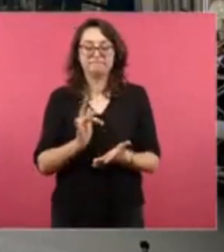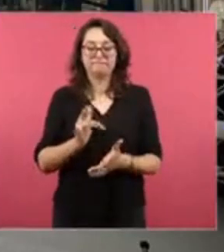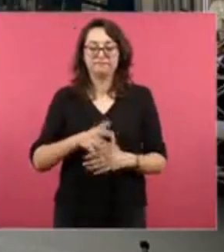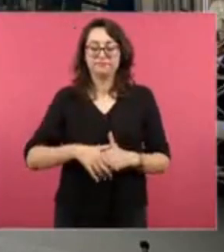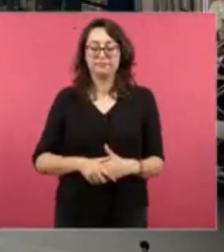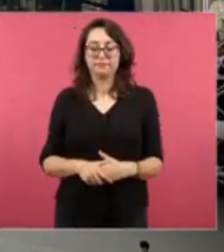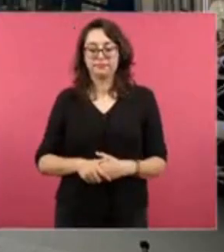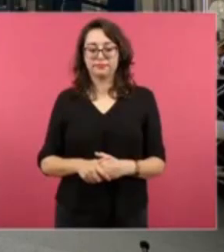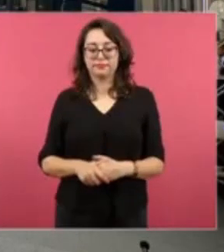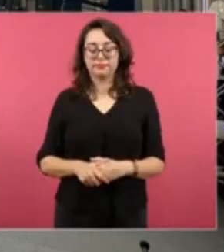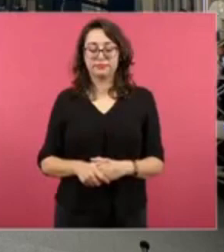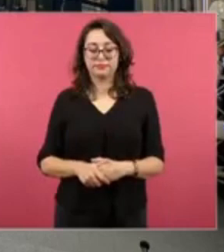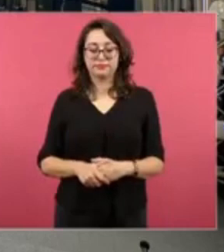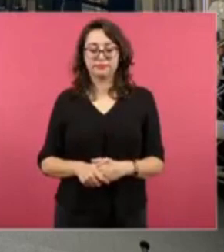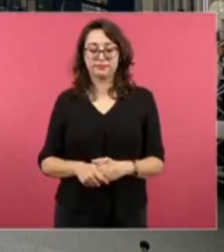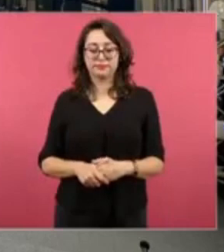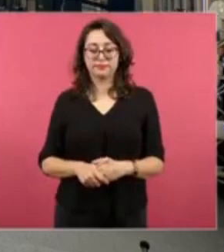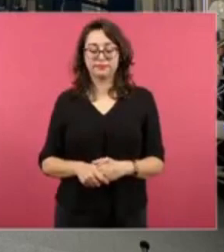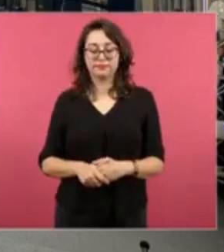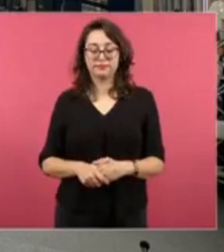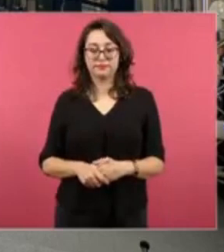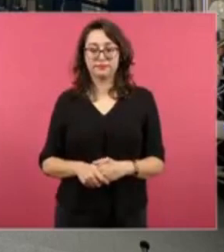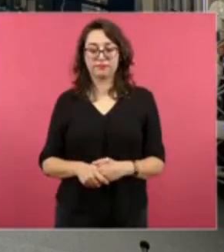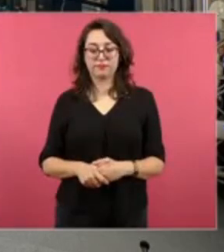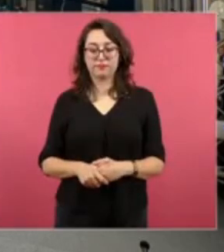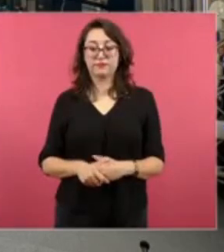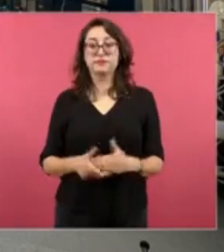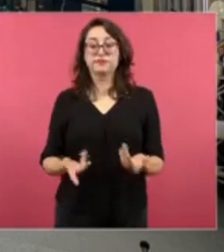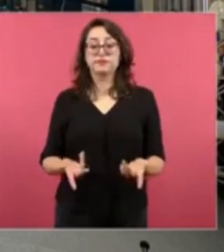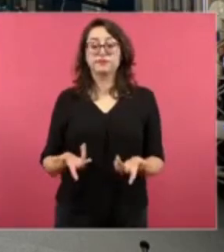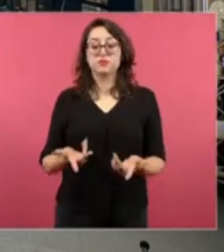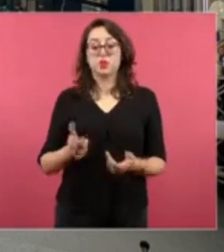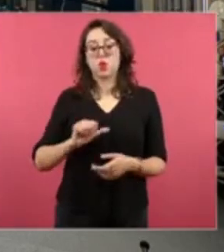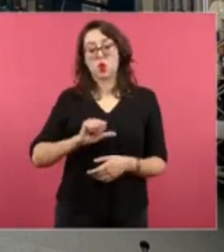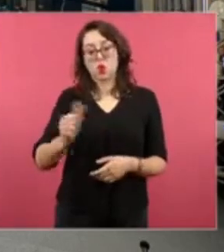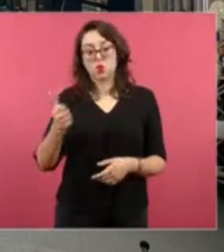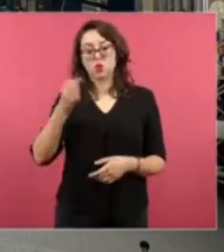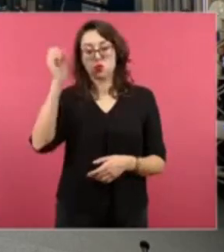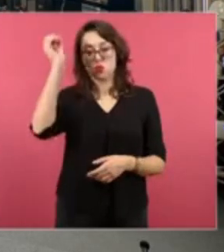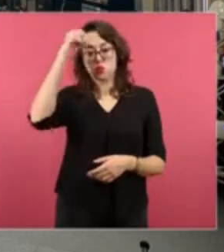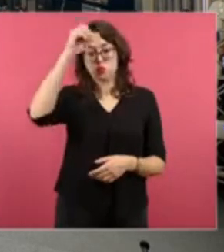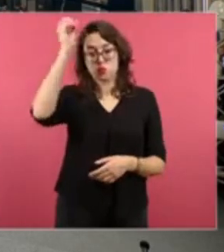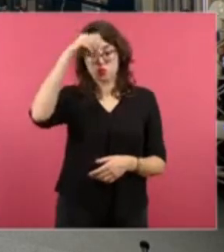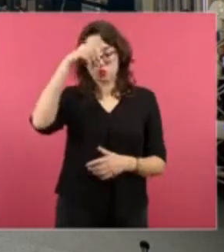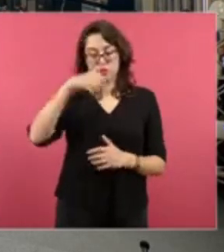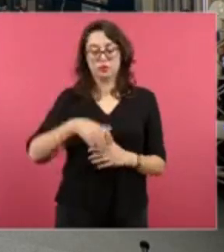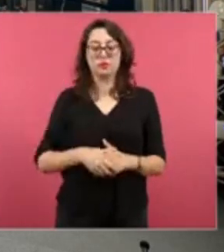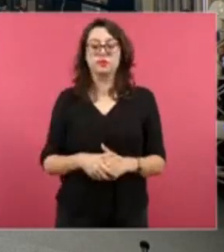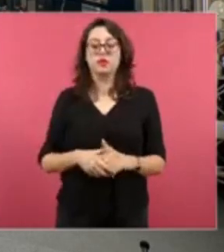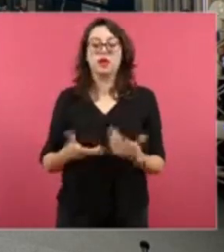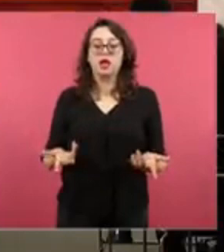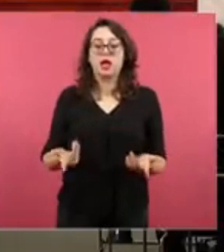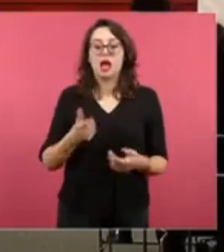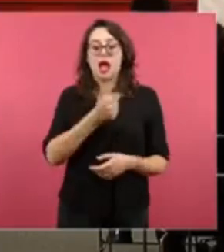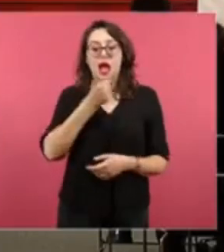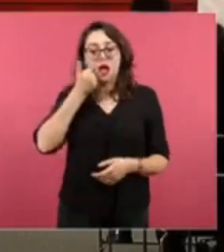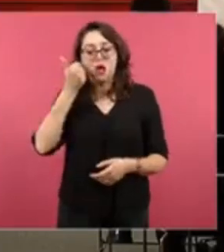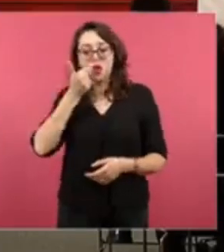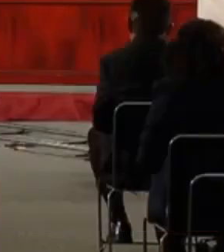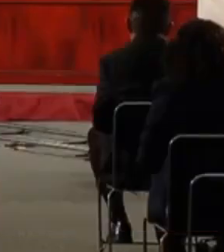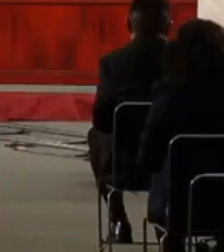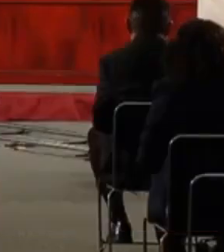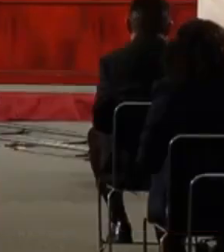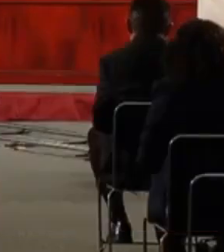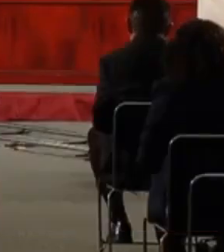Un comentario muy rápido en relación con ¿se van a adaptar o no se van a adaptar? O sea, ¿qué